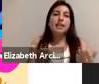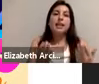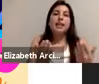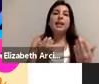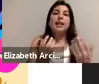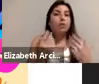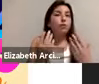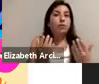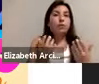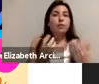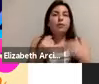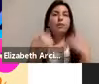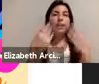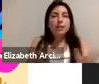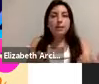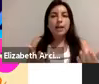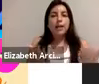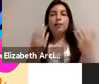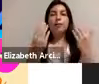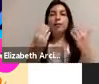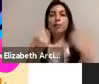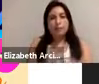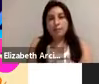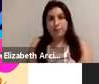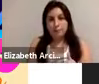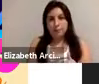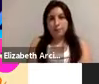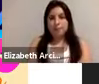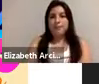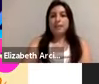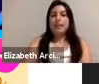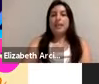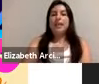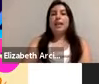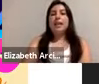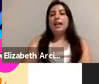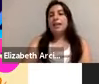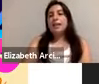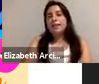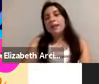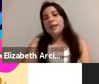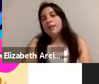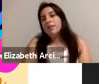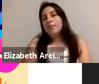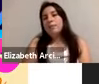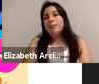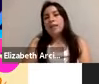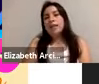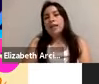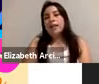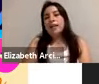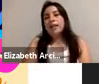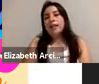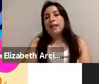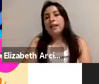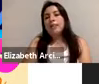paciente quiere o quiere observar o se ve más borroso. Aquí de este lado